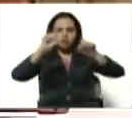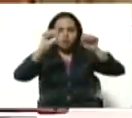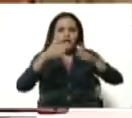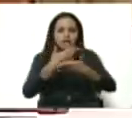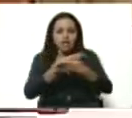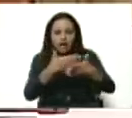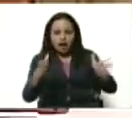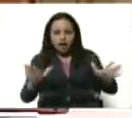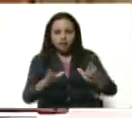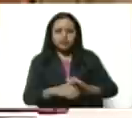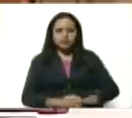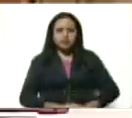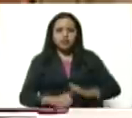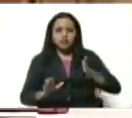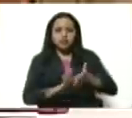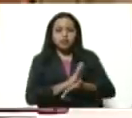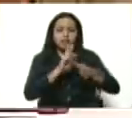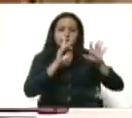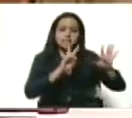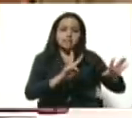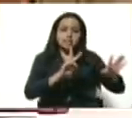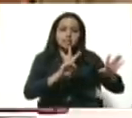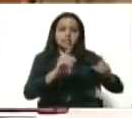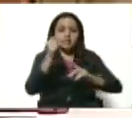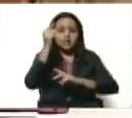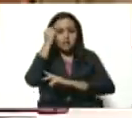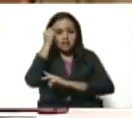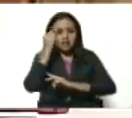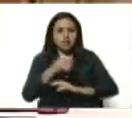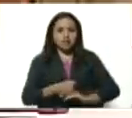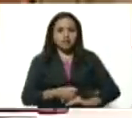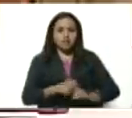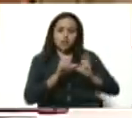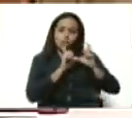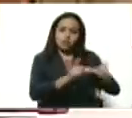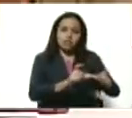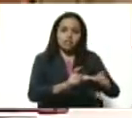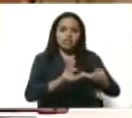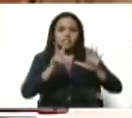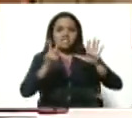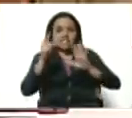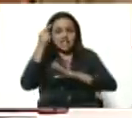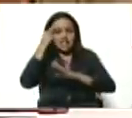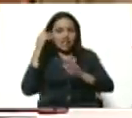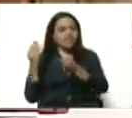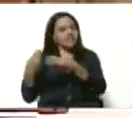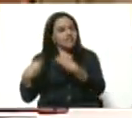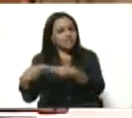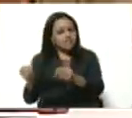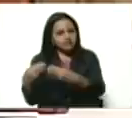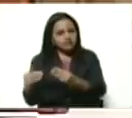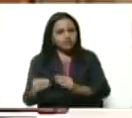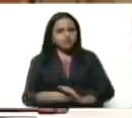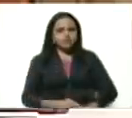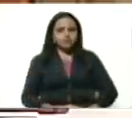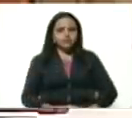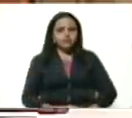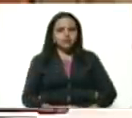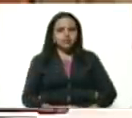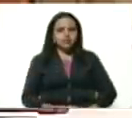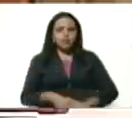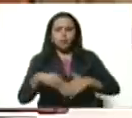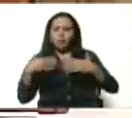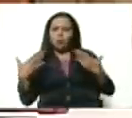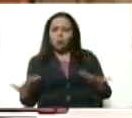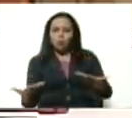en el esquema de siete días de cuarentena y siete días de flexibilización cuáles eran